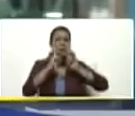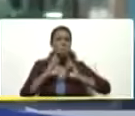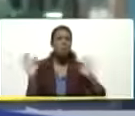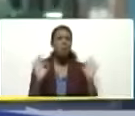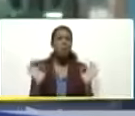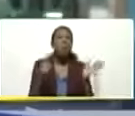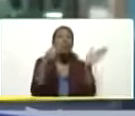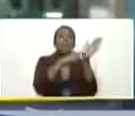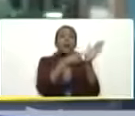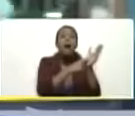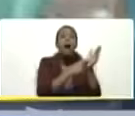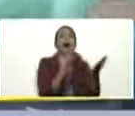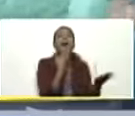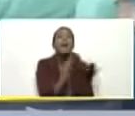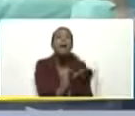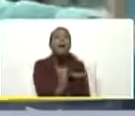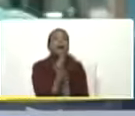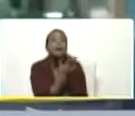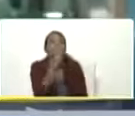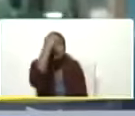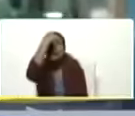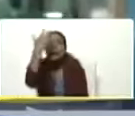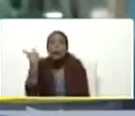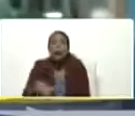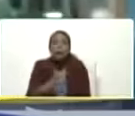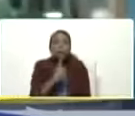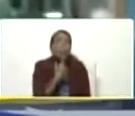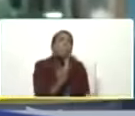No le debo favores a nadie.